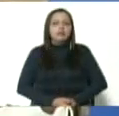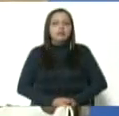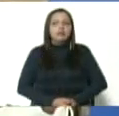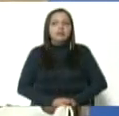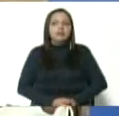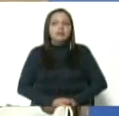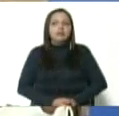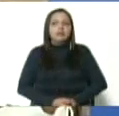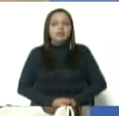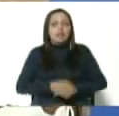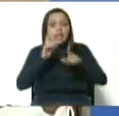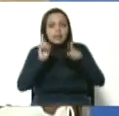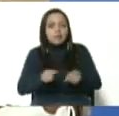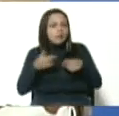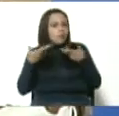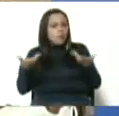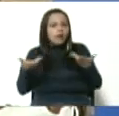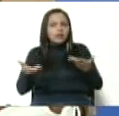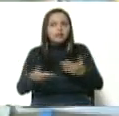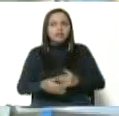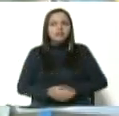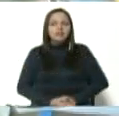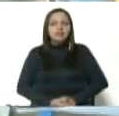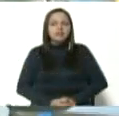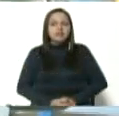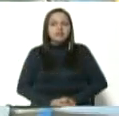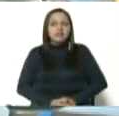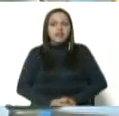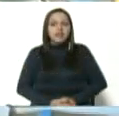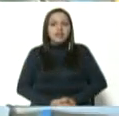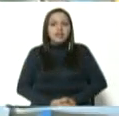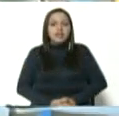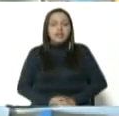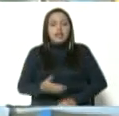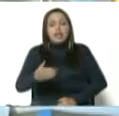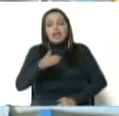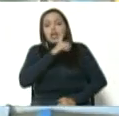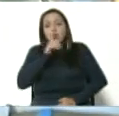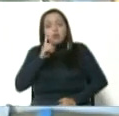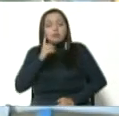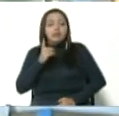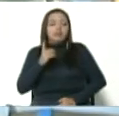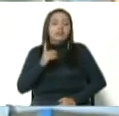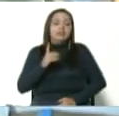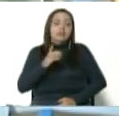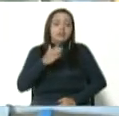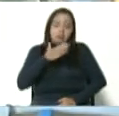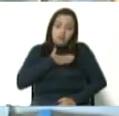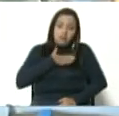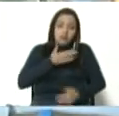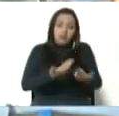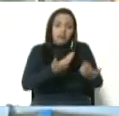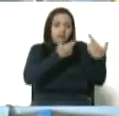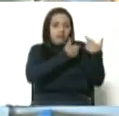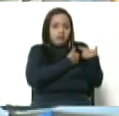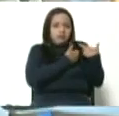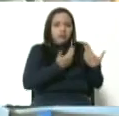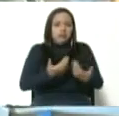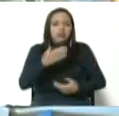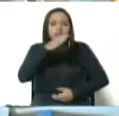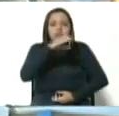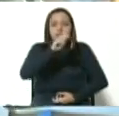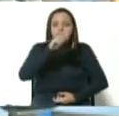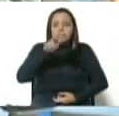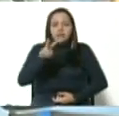Y por otro lado, por supuesto, en nombre de la Central de Trabajadores o en nombre del sindicato también nuestro, que es el